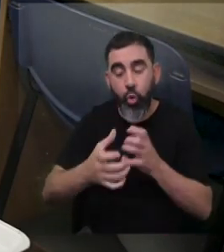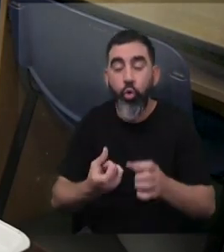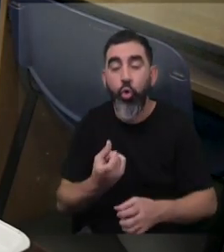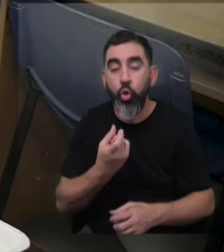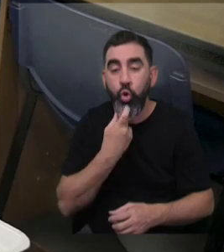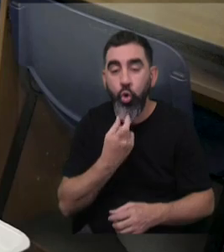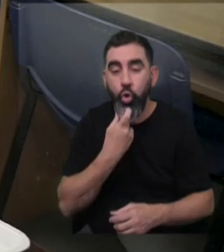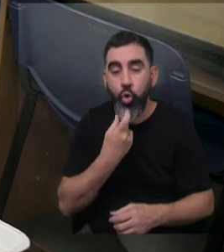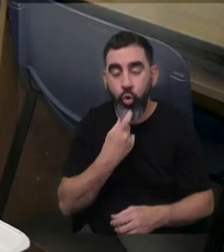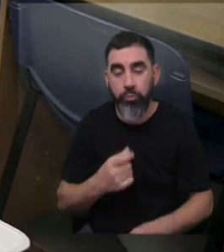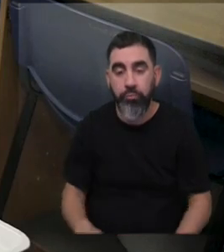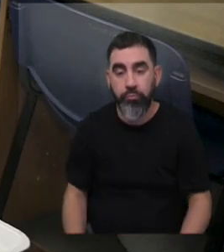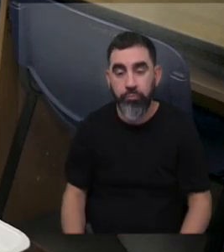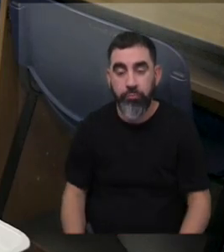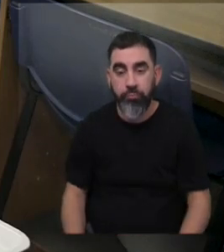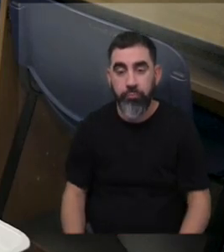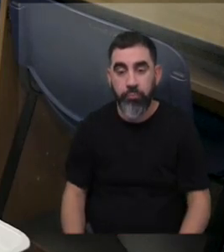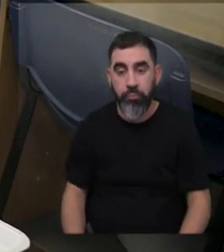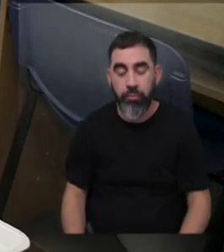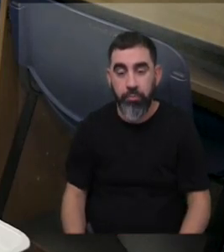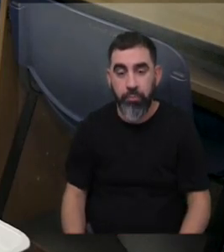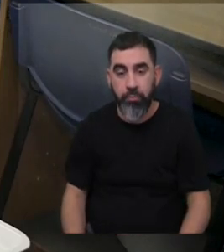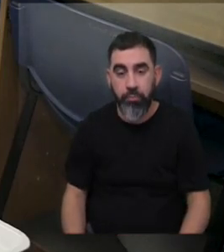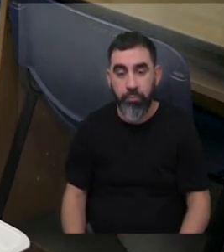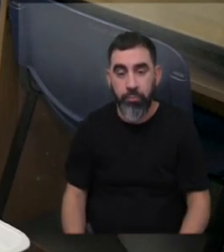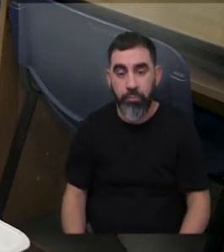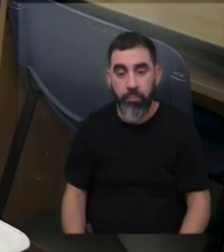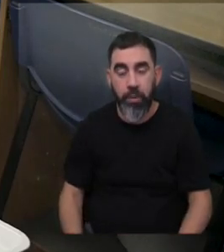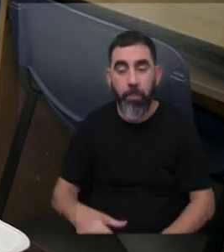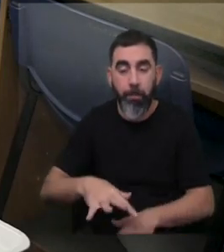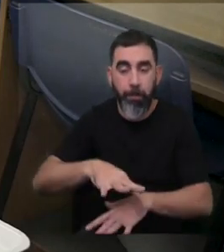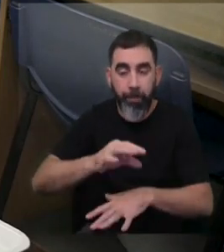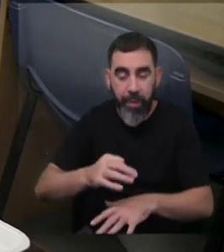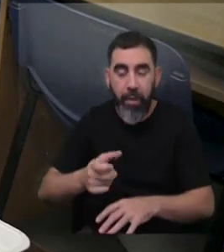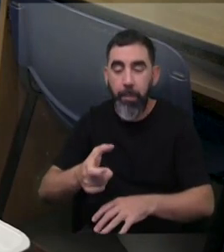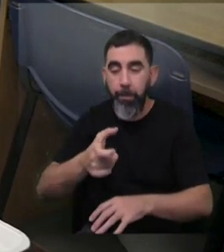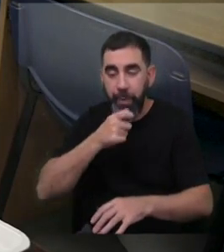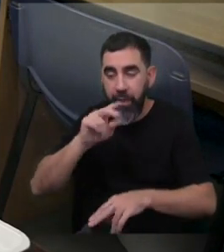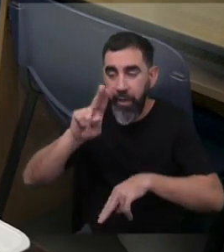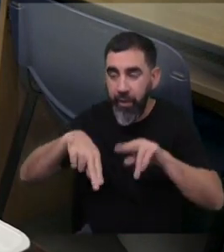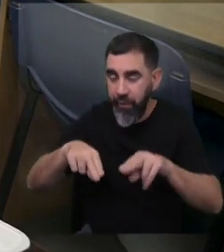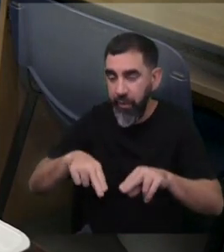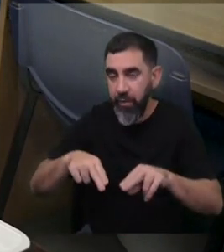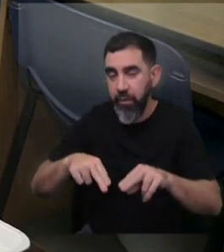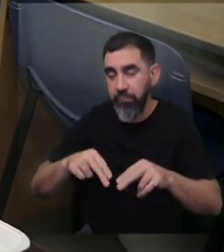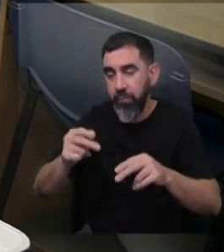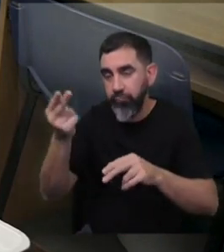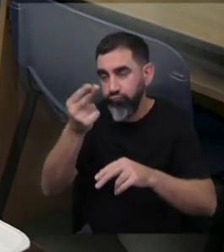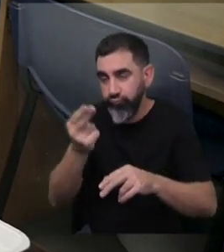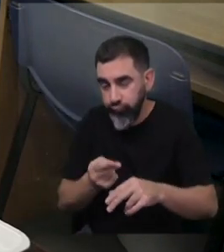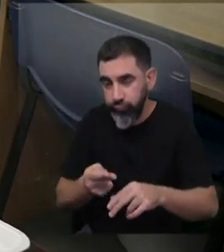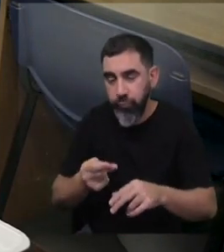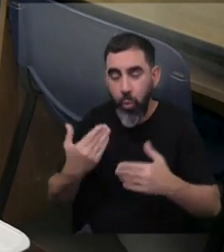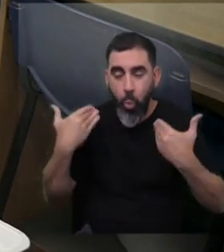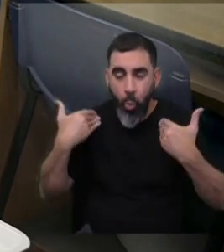que marca, como se ve, está marcando piedra, arte rupestre, claro. El